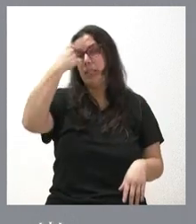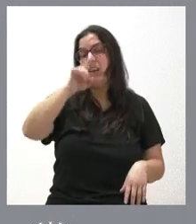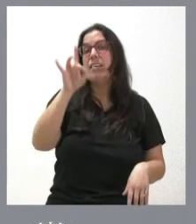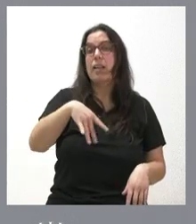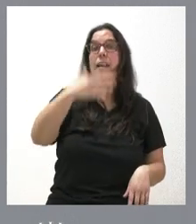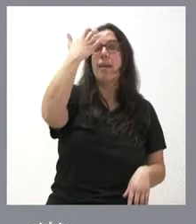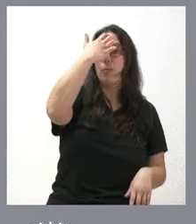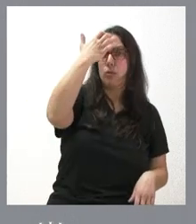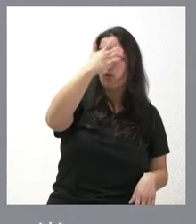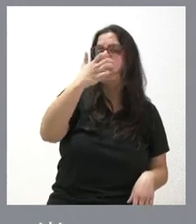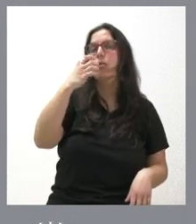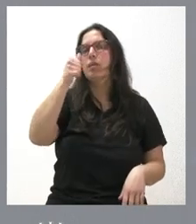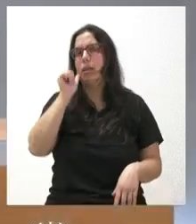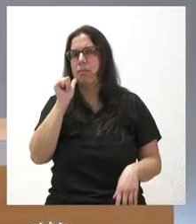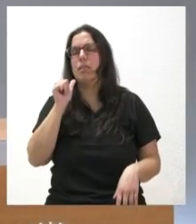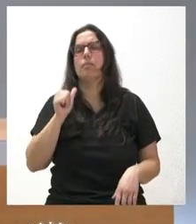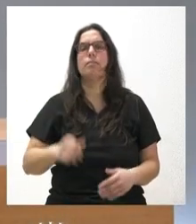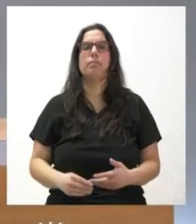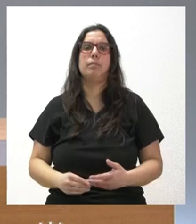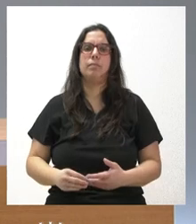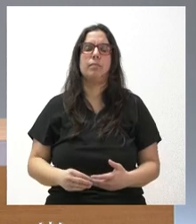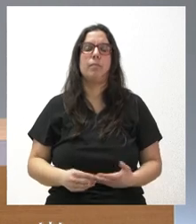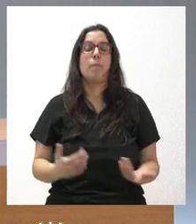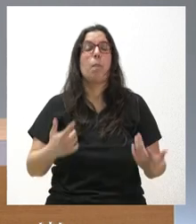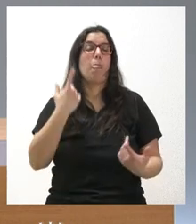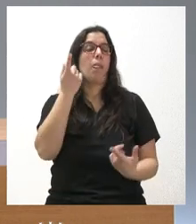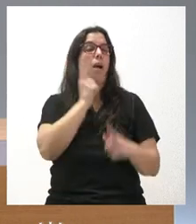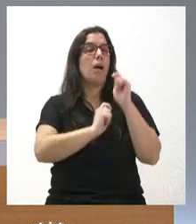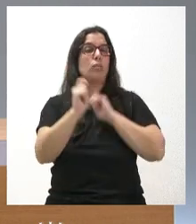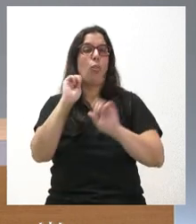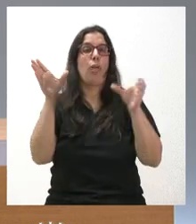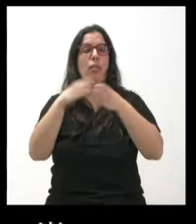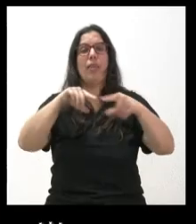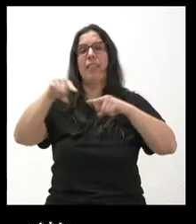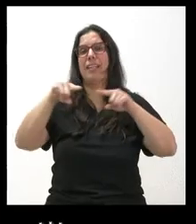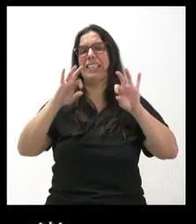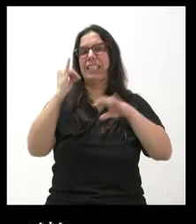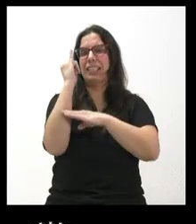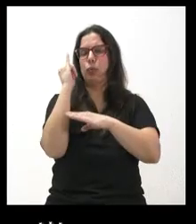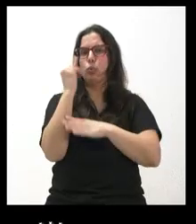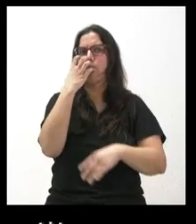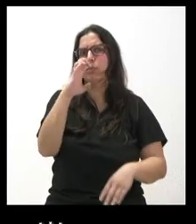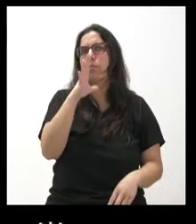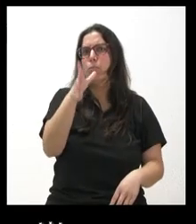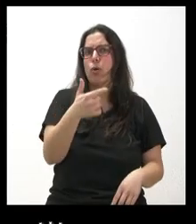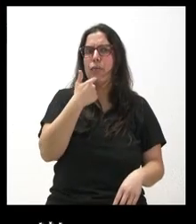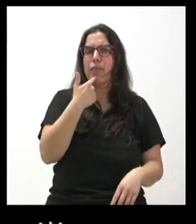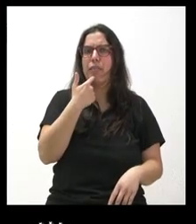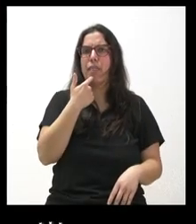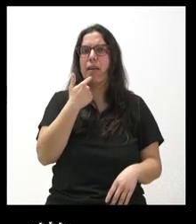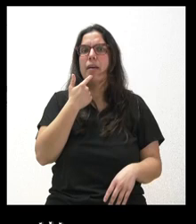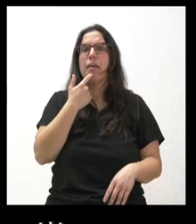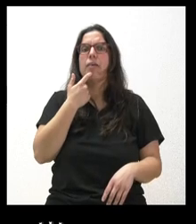pem como Pedro Sánchez algunas asociaciones de de directores de instituto se han quejado de que les falta personal